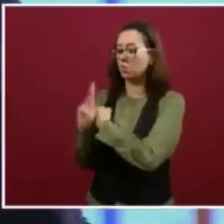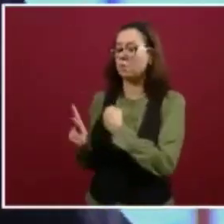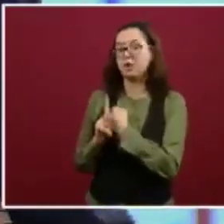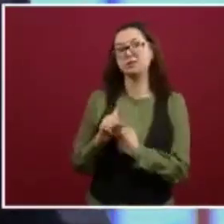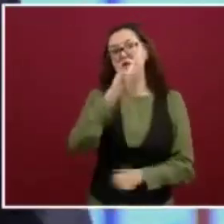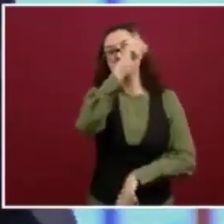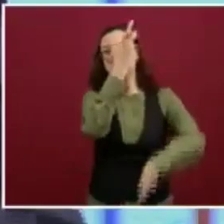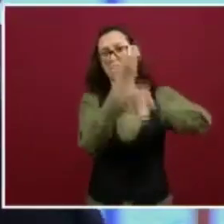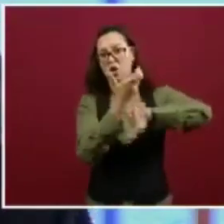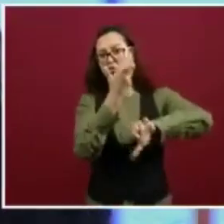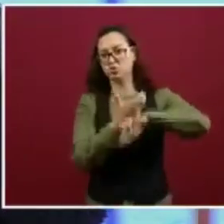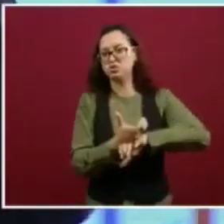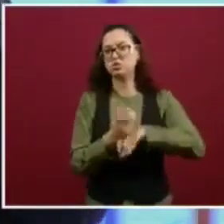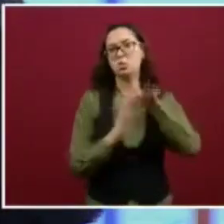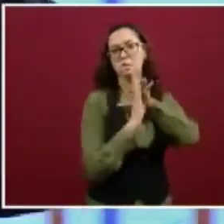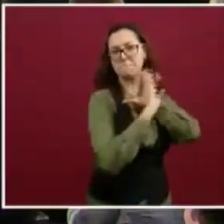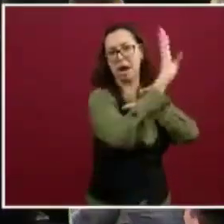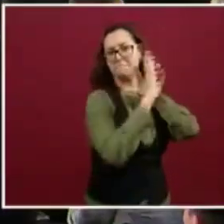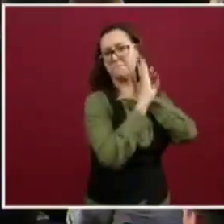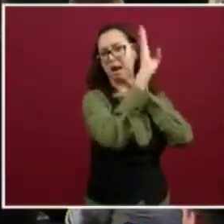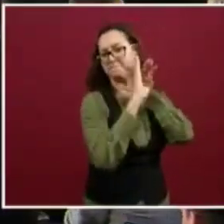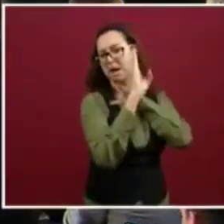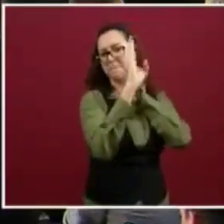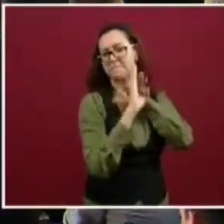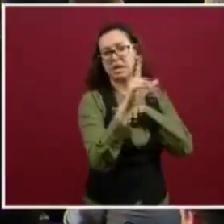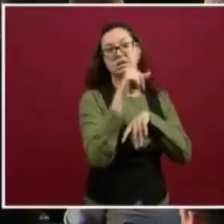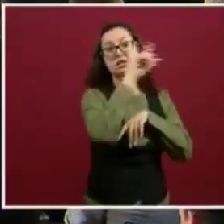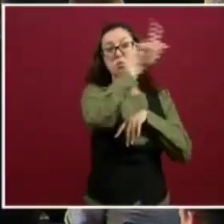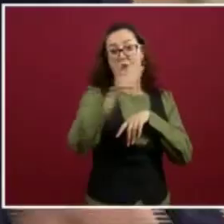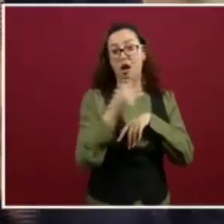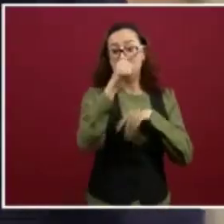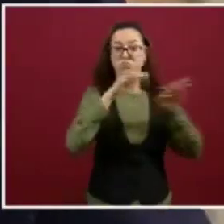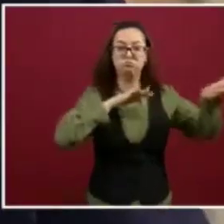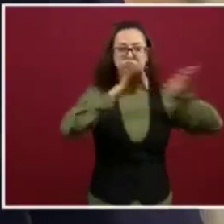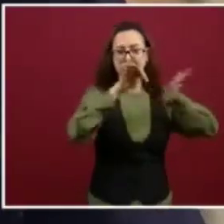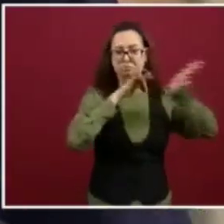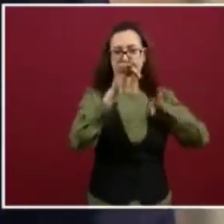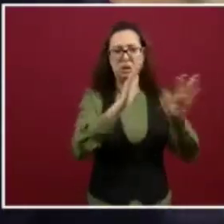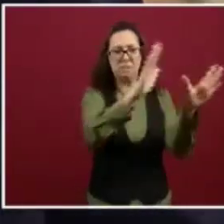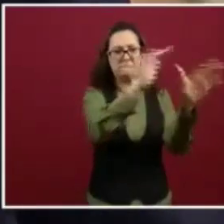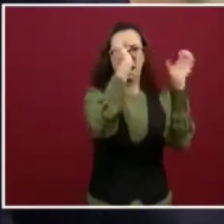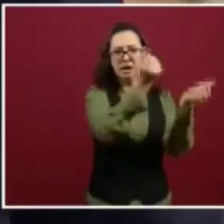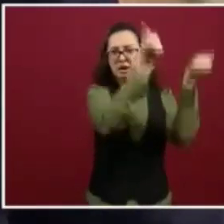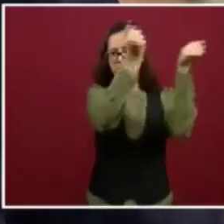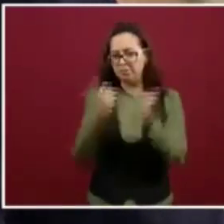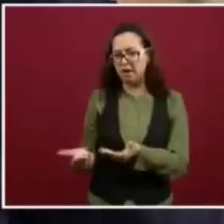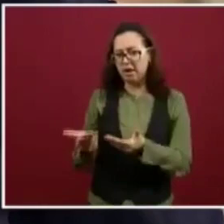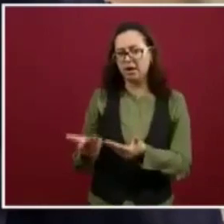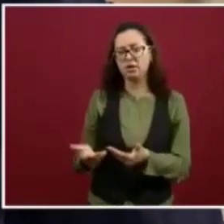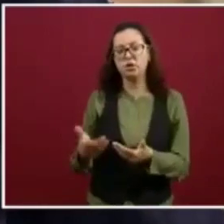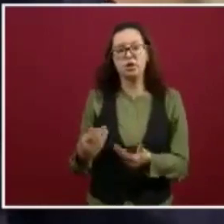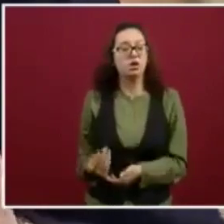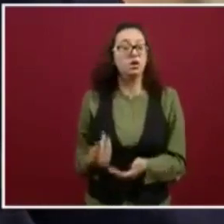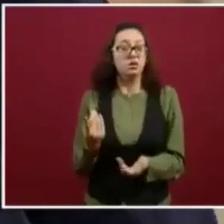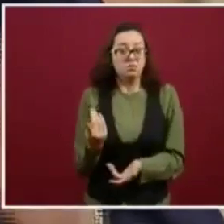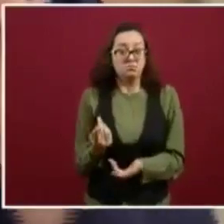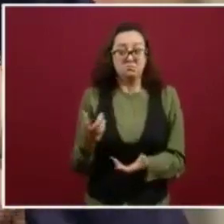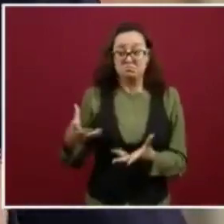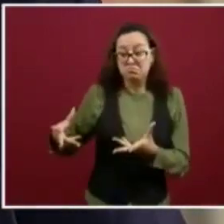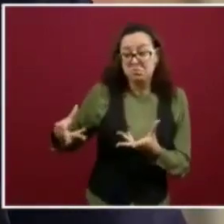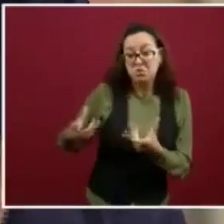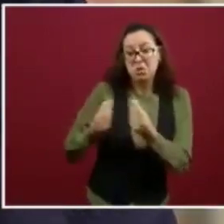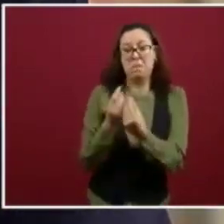¿no?, que de verdad son impresionantes. Solamente los 3 países del norte de Centroamérica